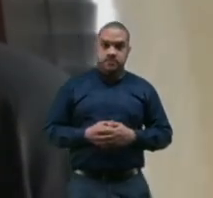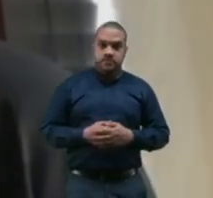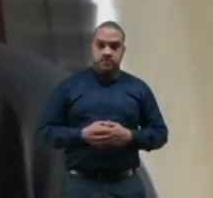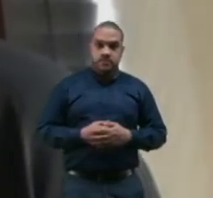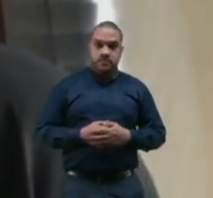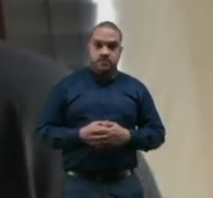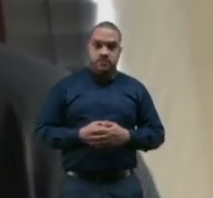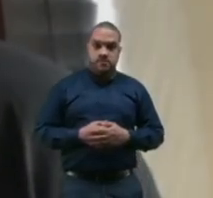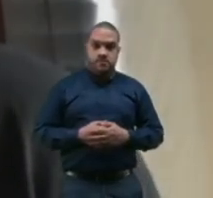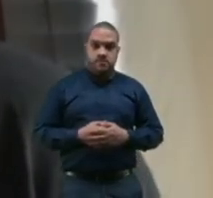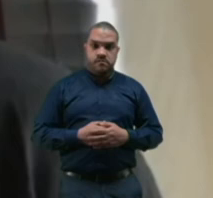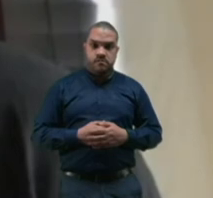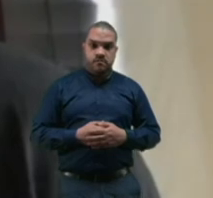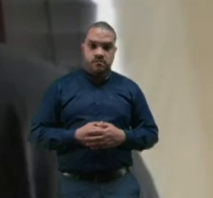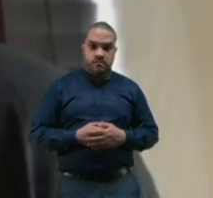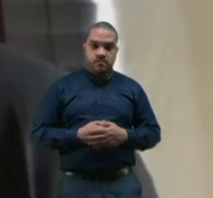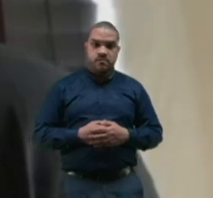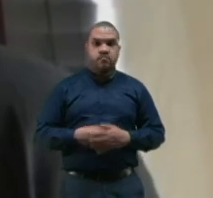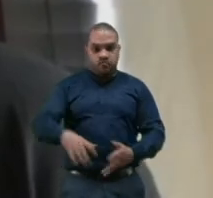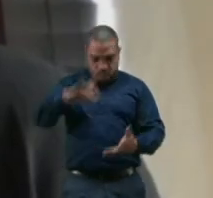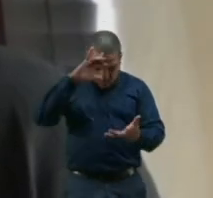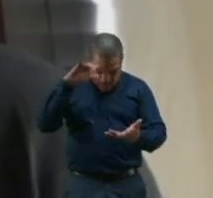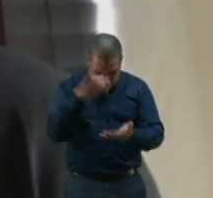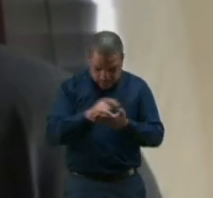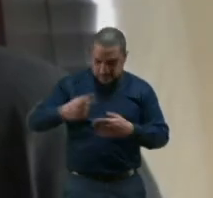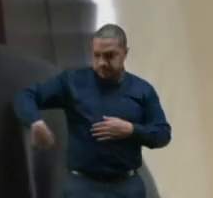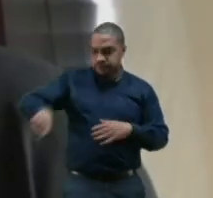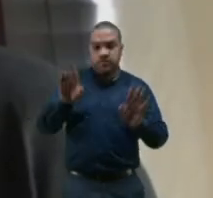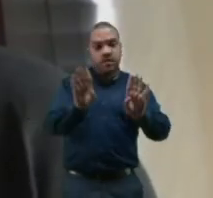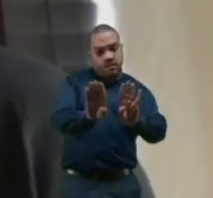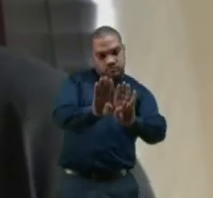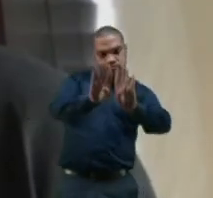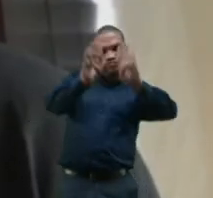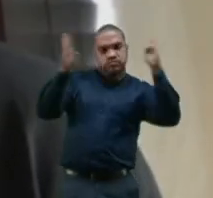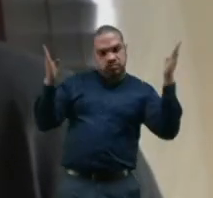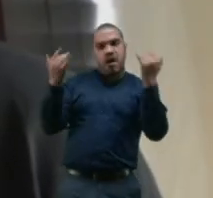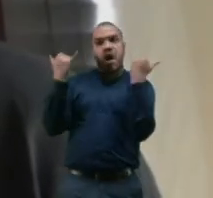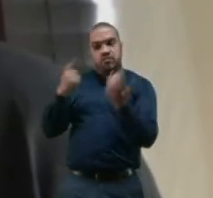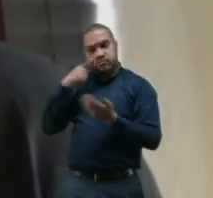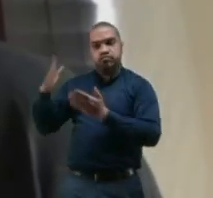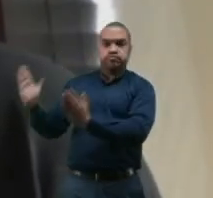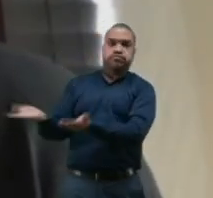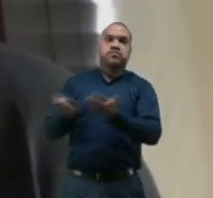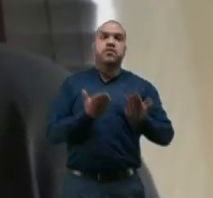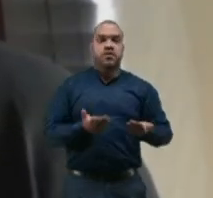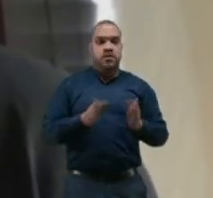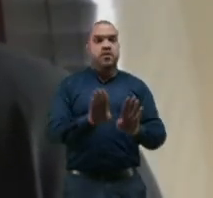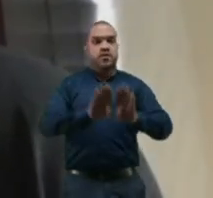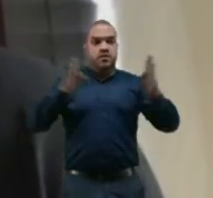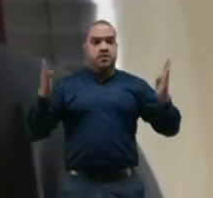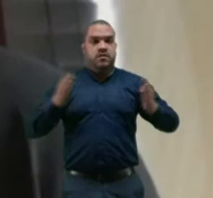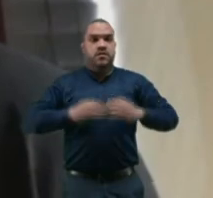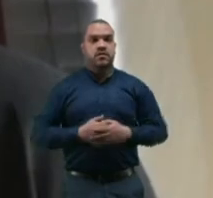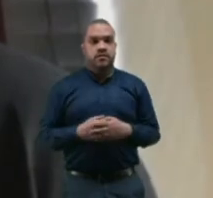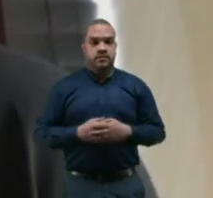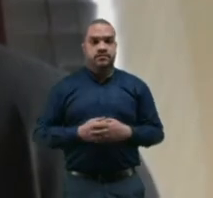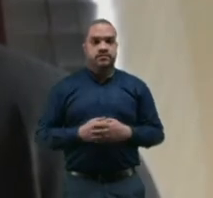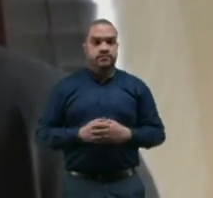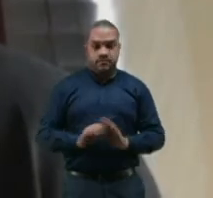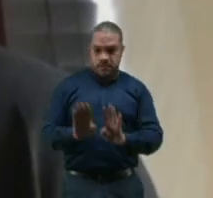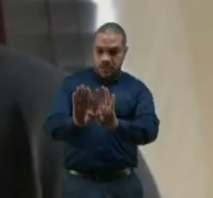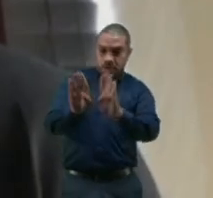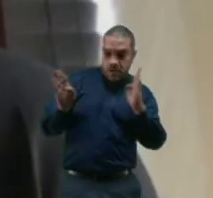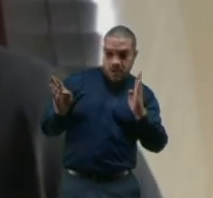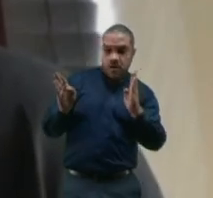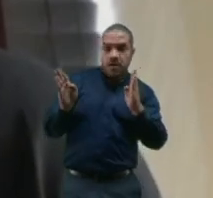que creo que creo que ya ya ya las puertas están abiertas y es ahora un tema